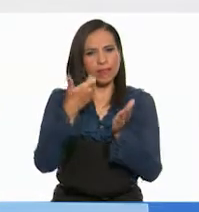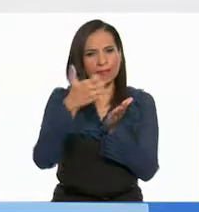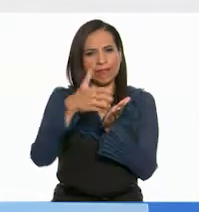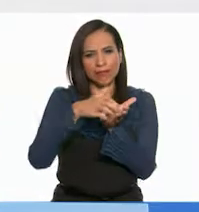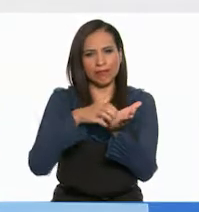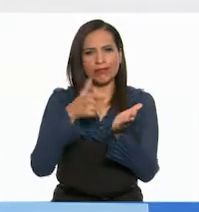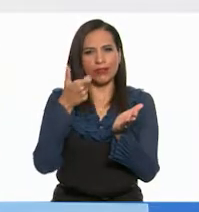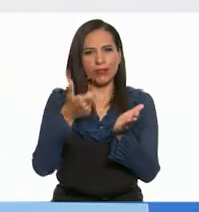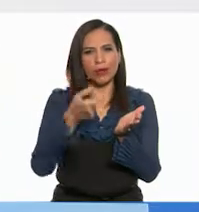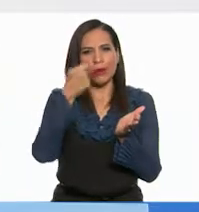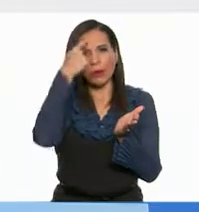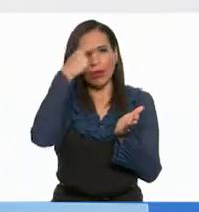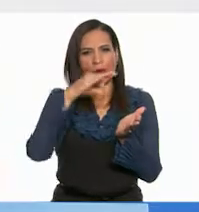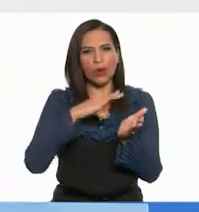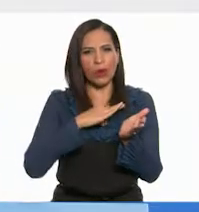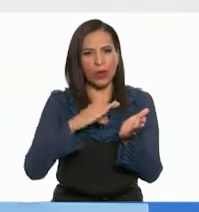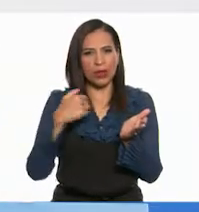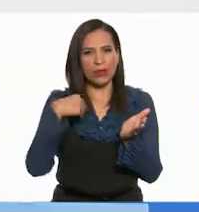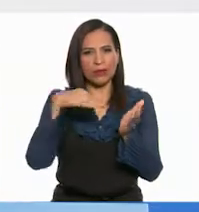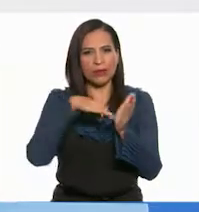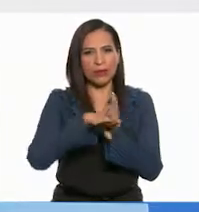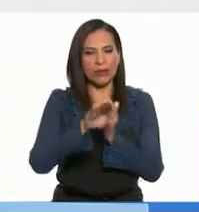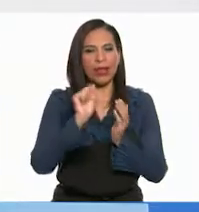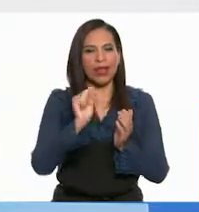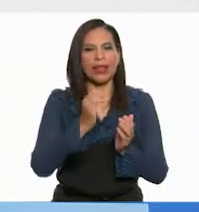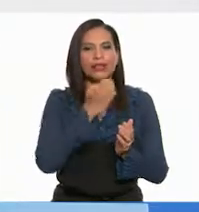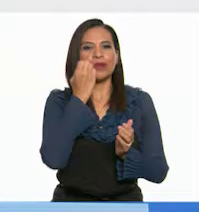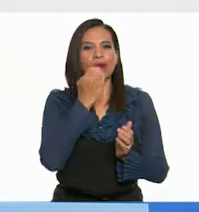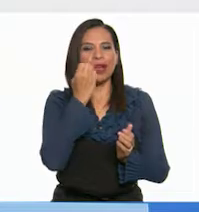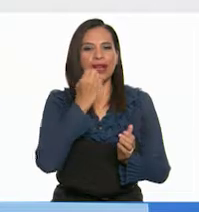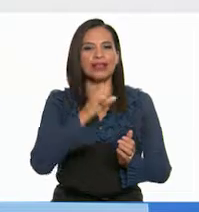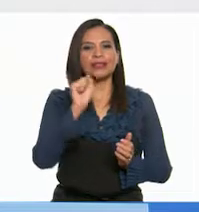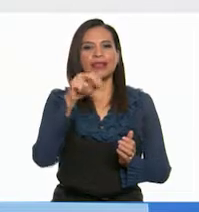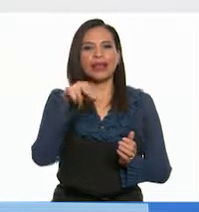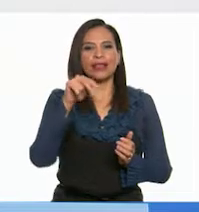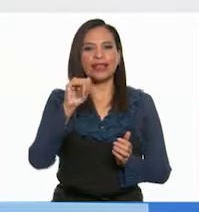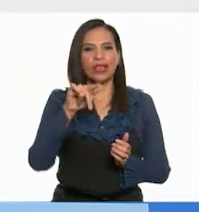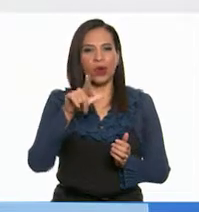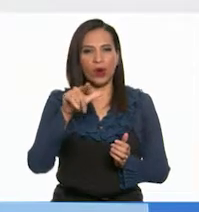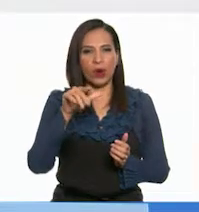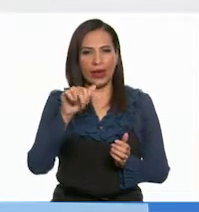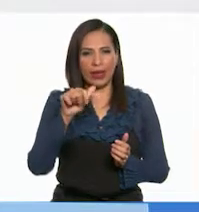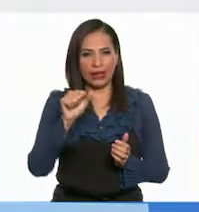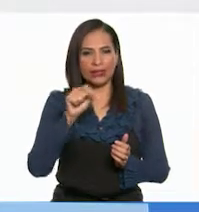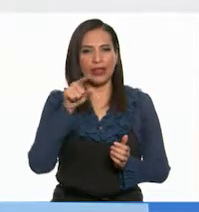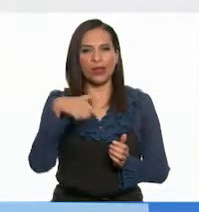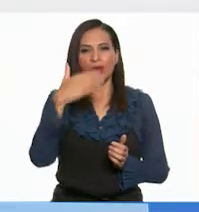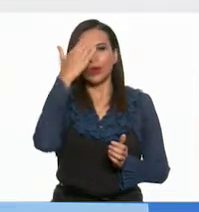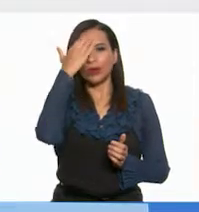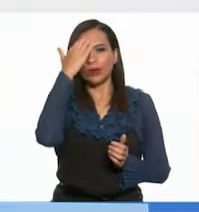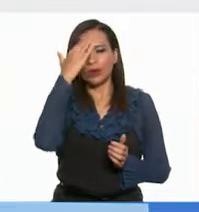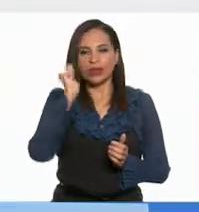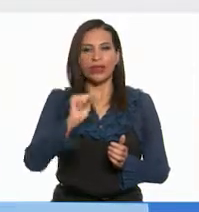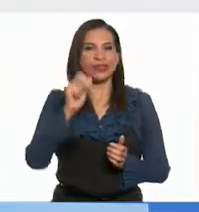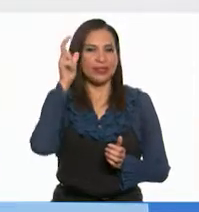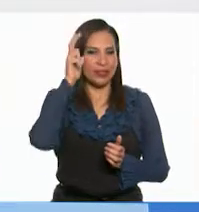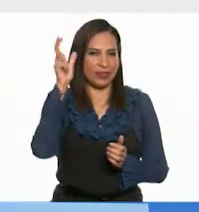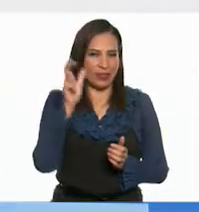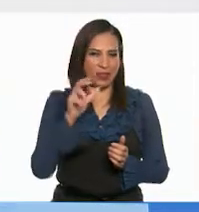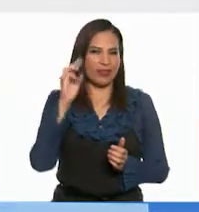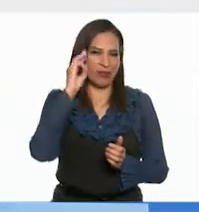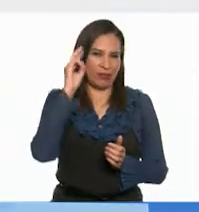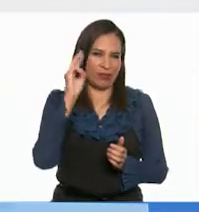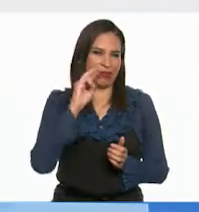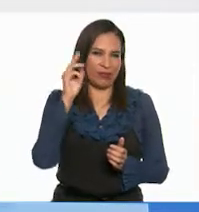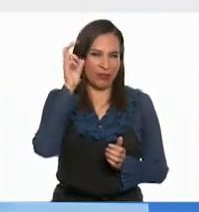algo de dinero para poder ingresar al colegio de San Nicolás. Ahí conocí a Miguel Hidalgo,